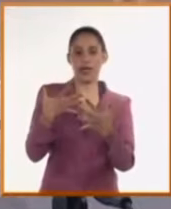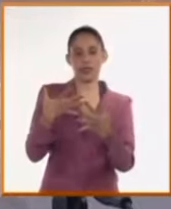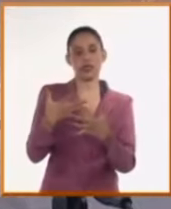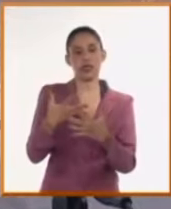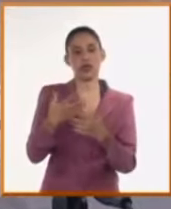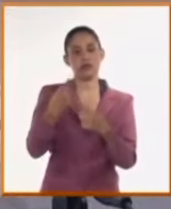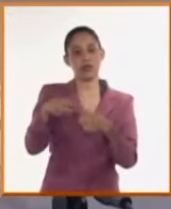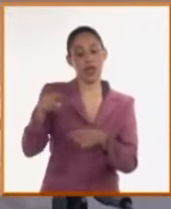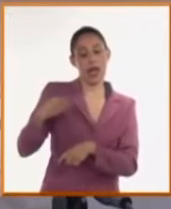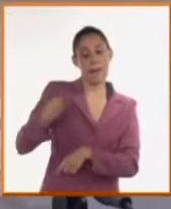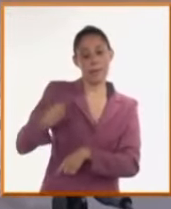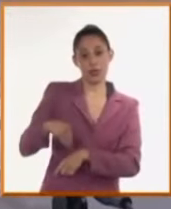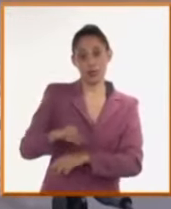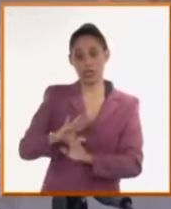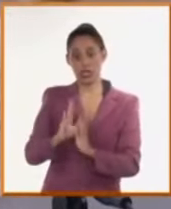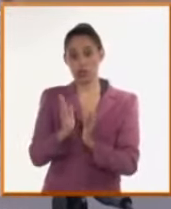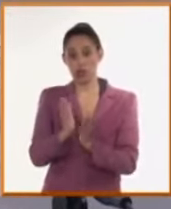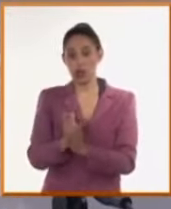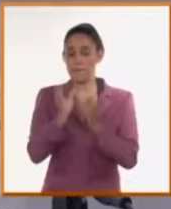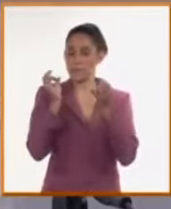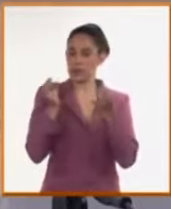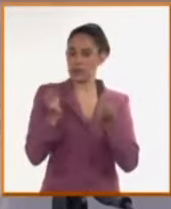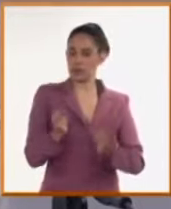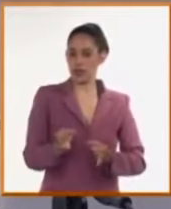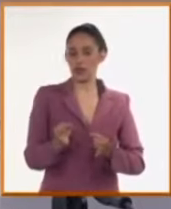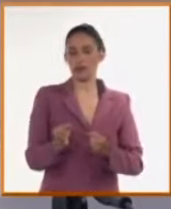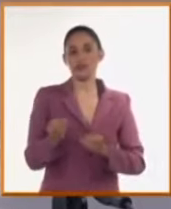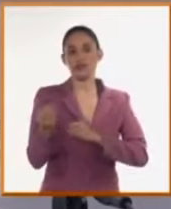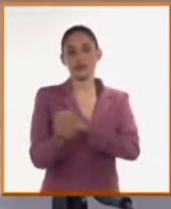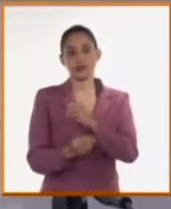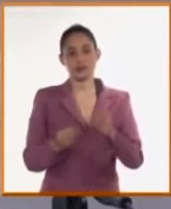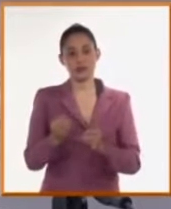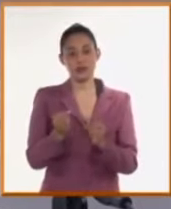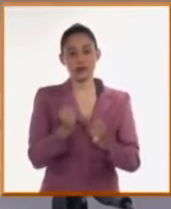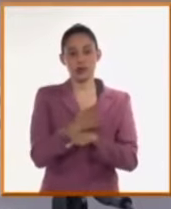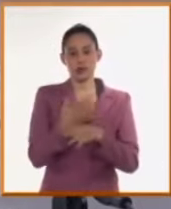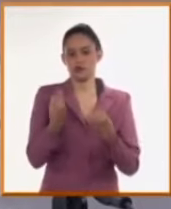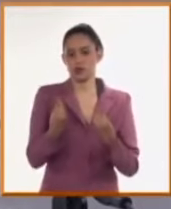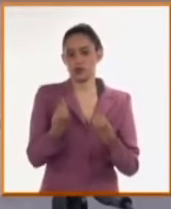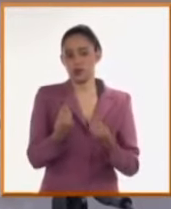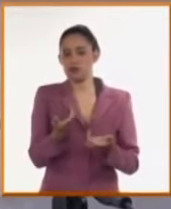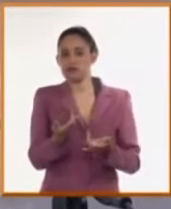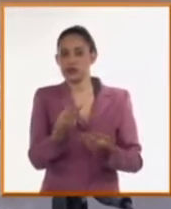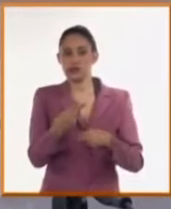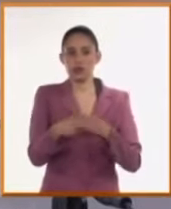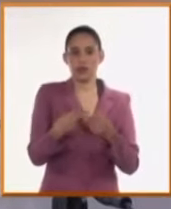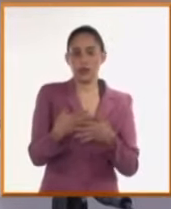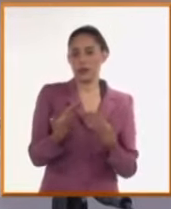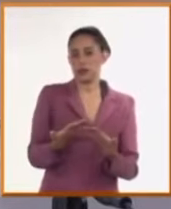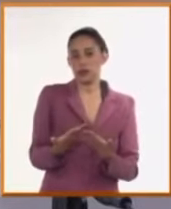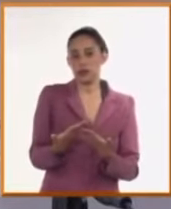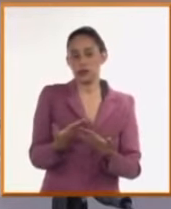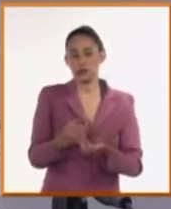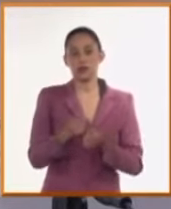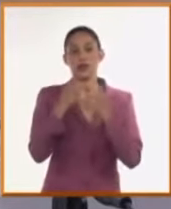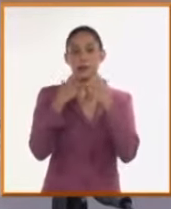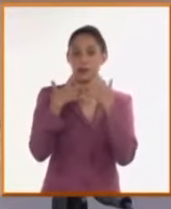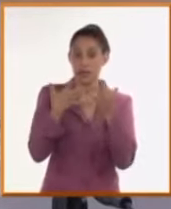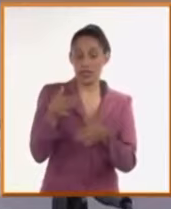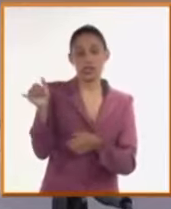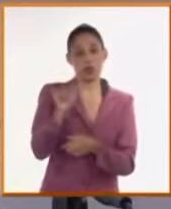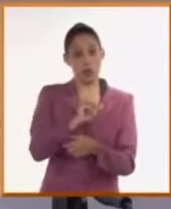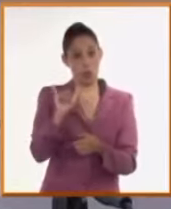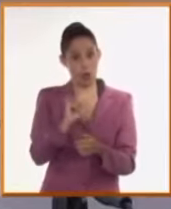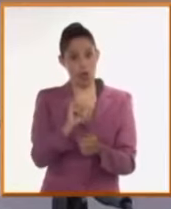tratar de llegar a toda la verdad de lo ocurrido debo decir también que que hay requerimientos